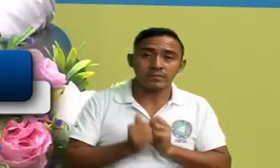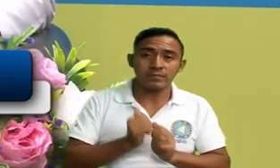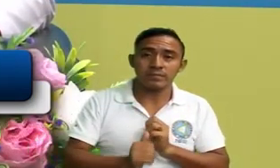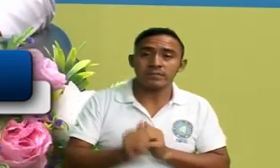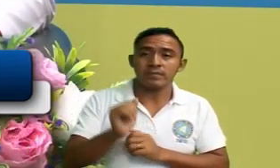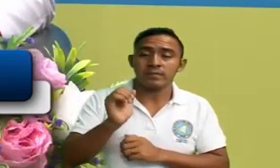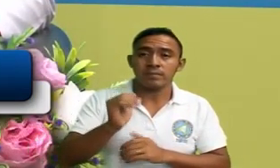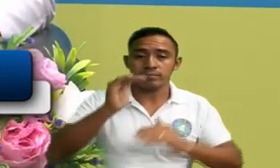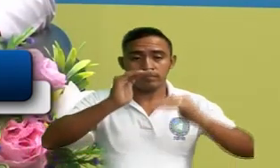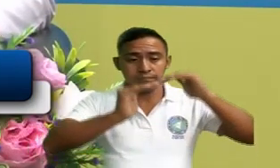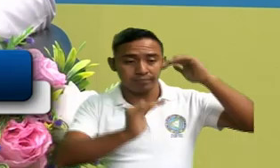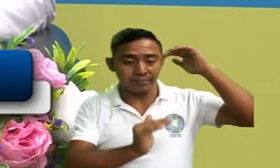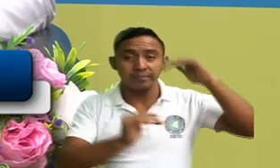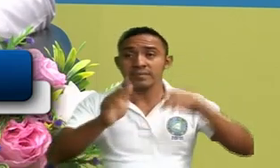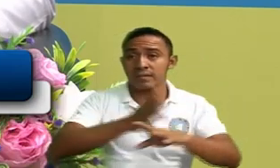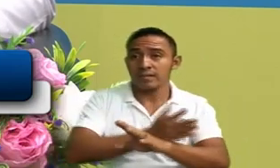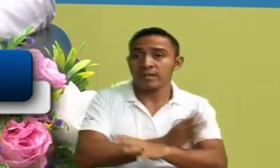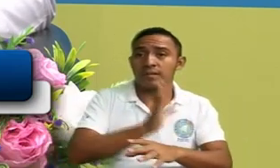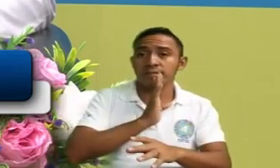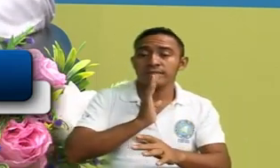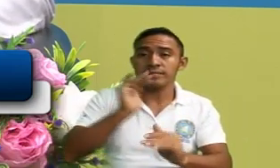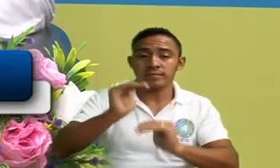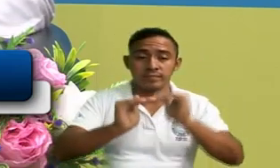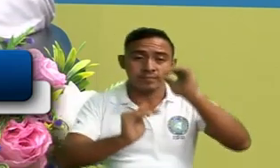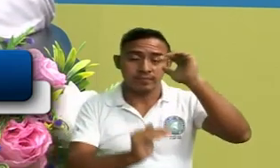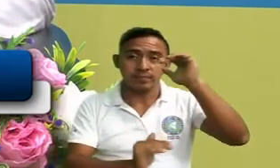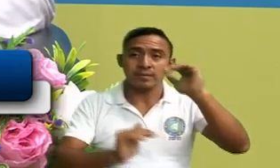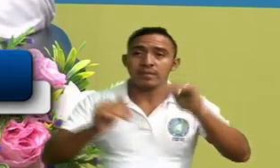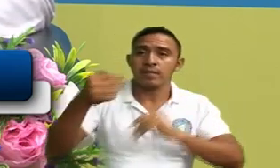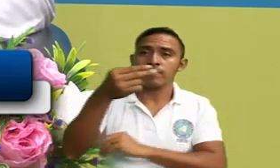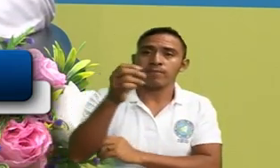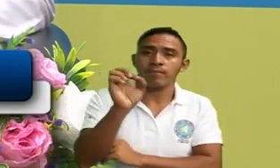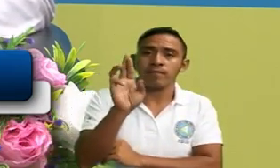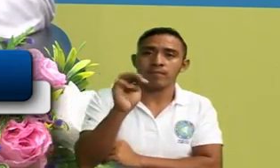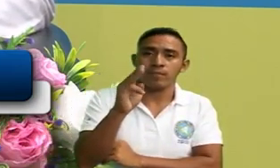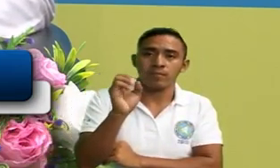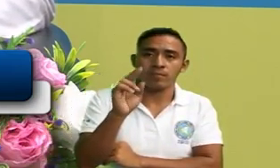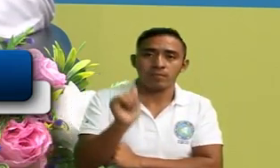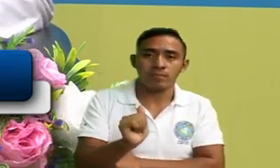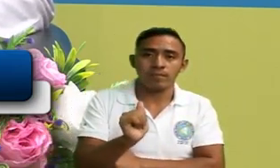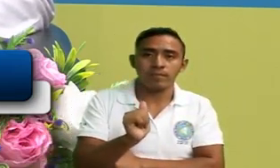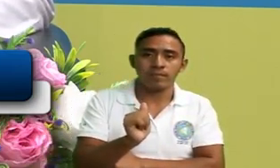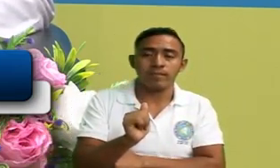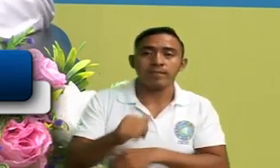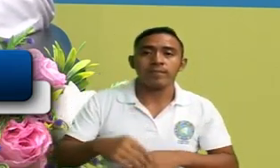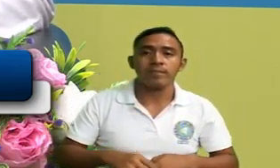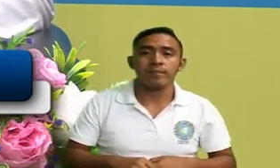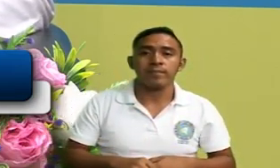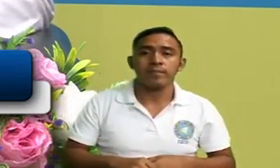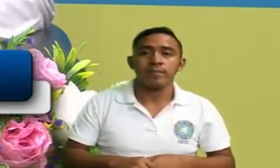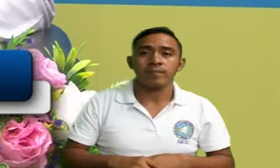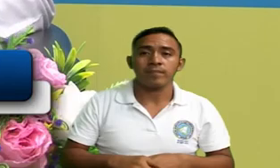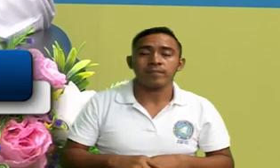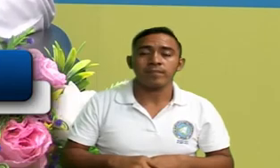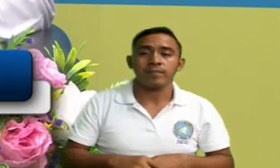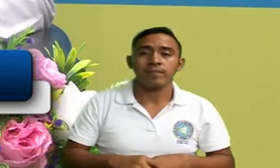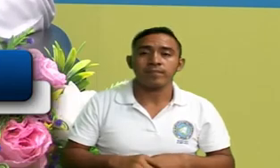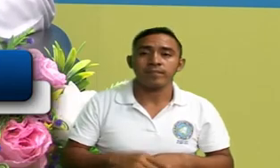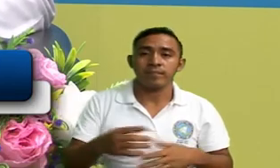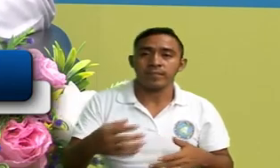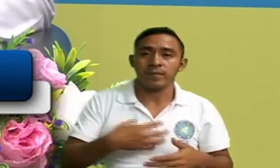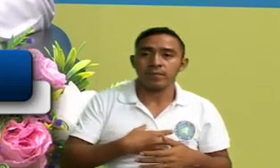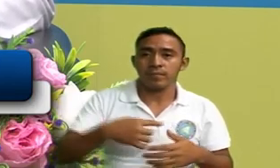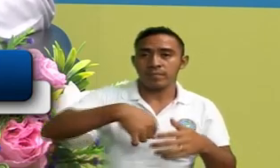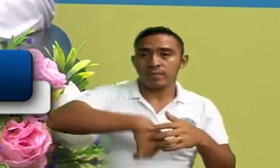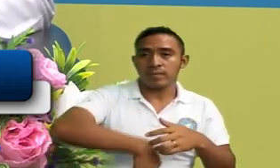haber ese desequilibrio del que estábamos hablando, hay una hormona que está involucrada, que se encuentra en un área del